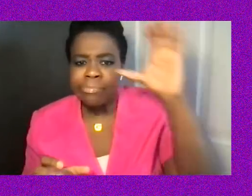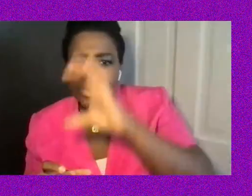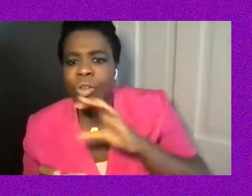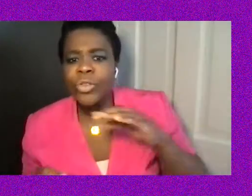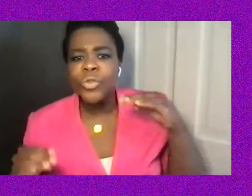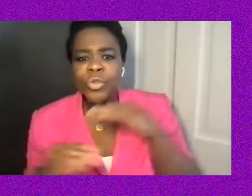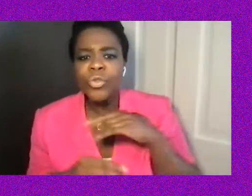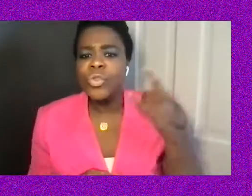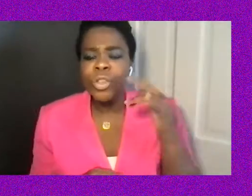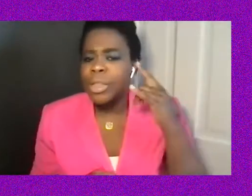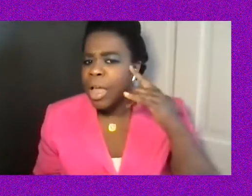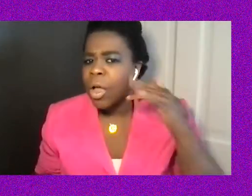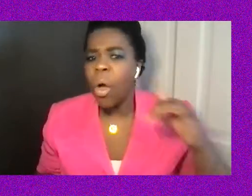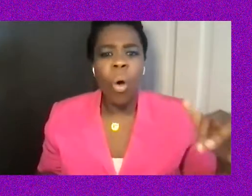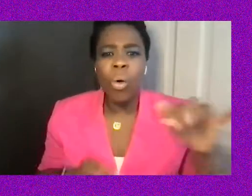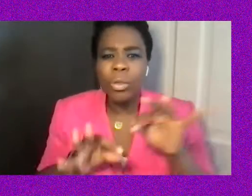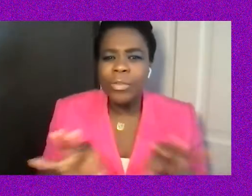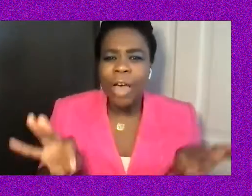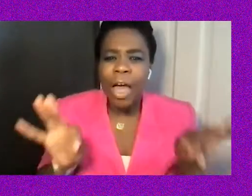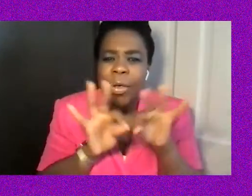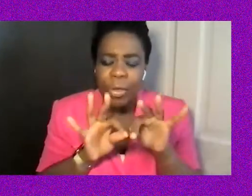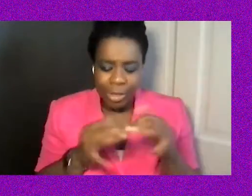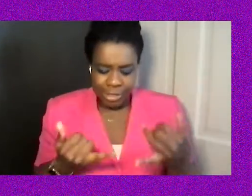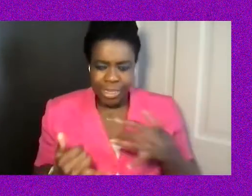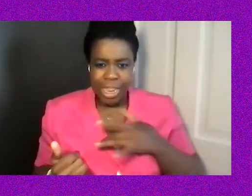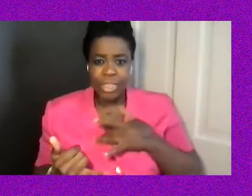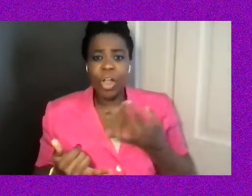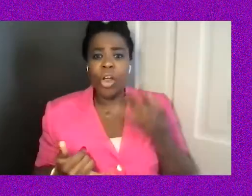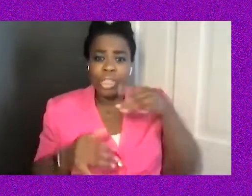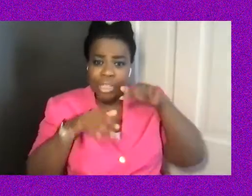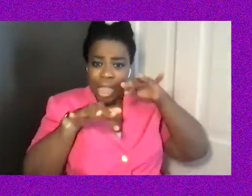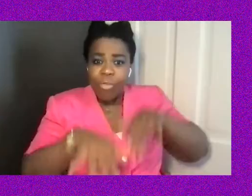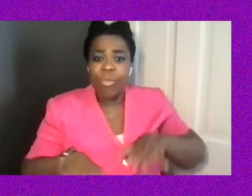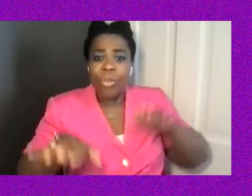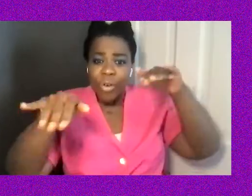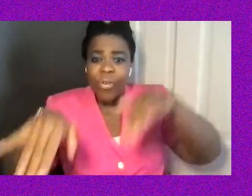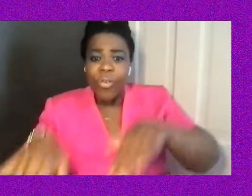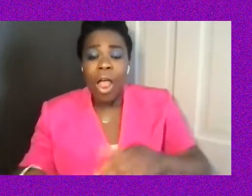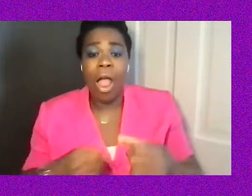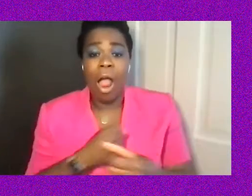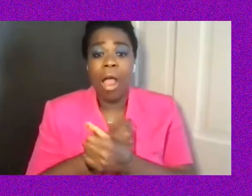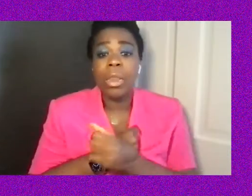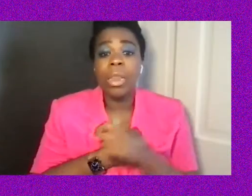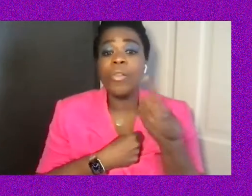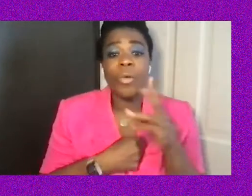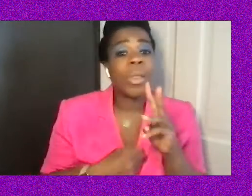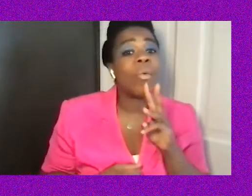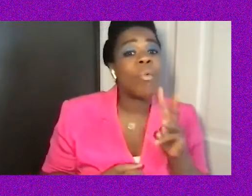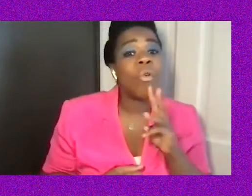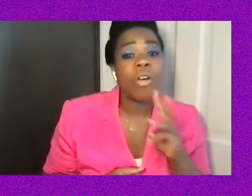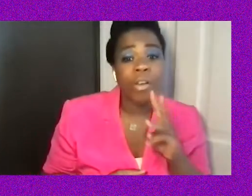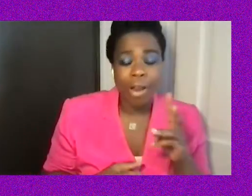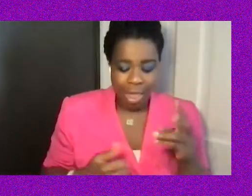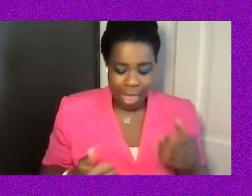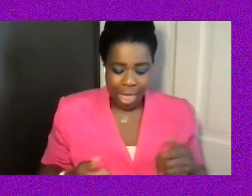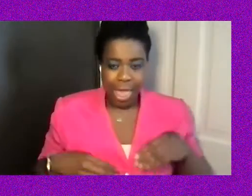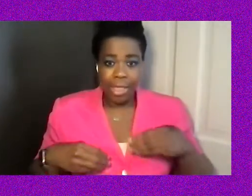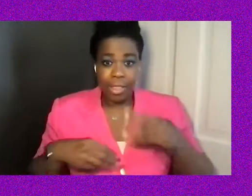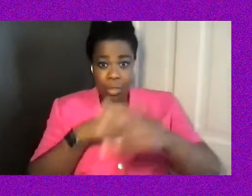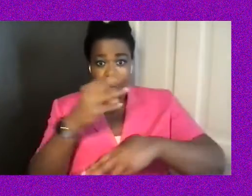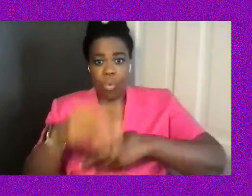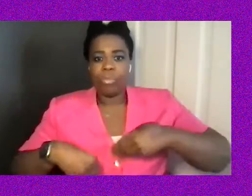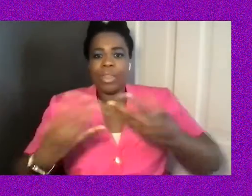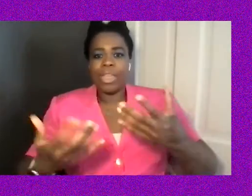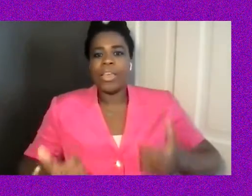ojos, escuchamos la verdad como si fuera oro, porque el corazón es como un río y el amor como el agua. Y